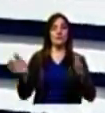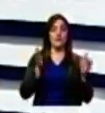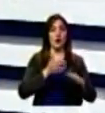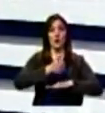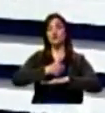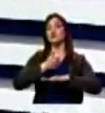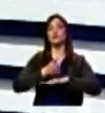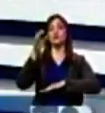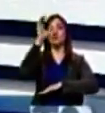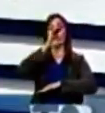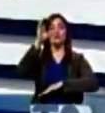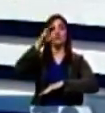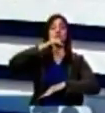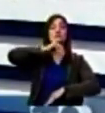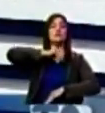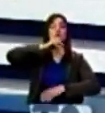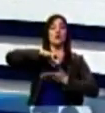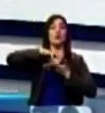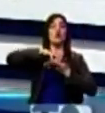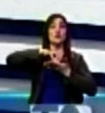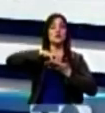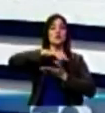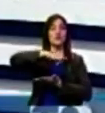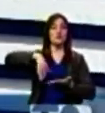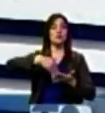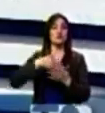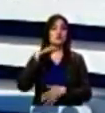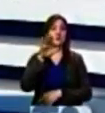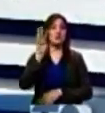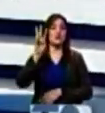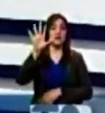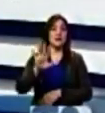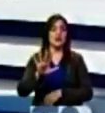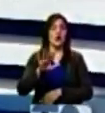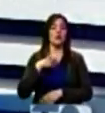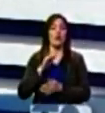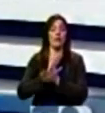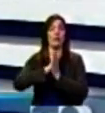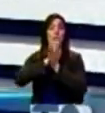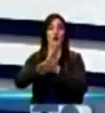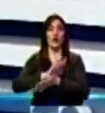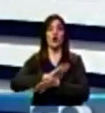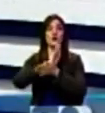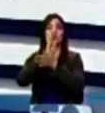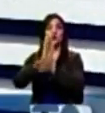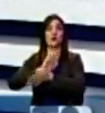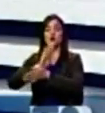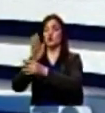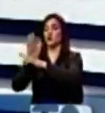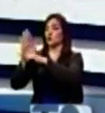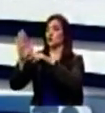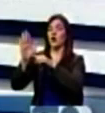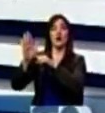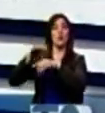Autoridades incautaron en Manta, en la provincia de Manabí, 565 kilos de aletas de tiburón. Otras miles de aletas también